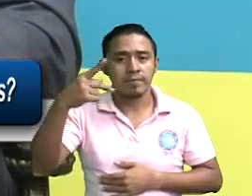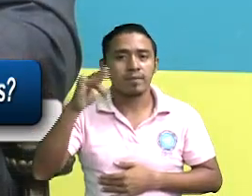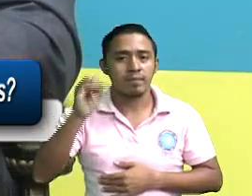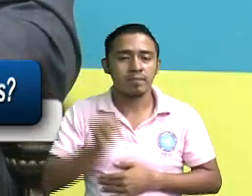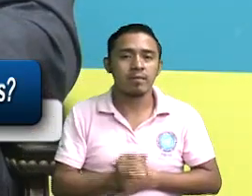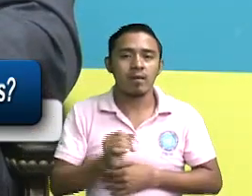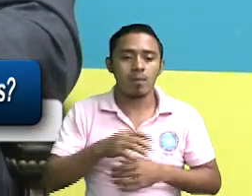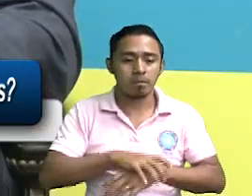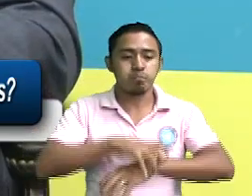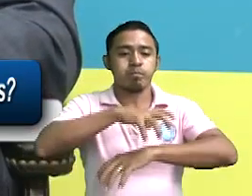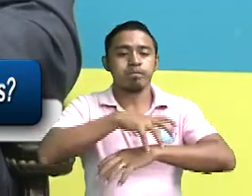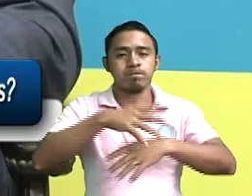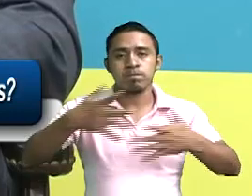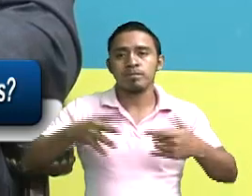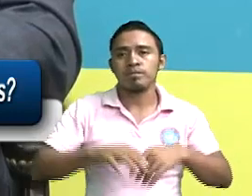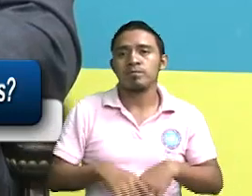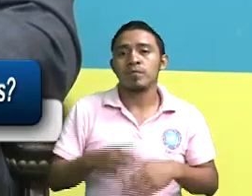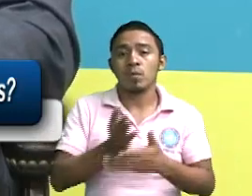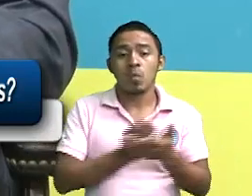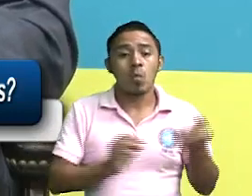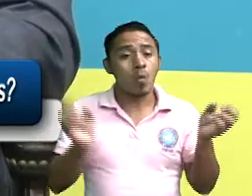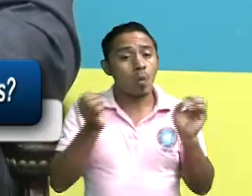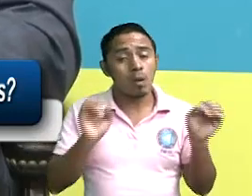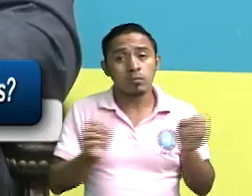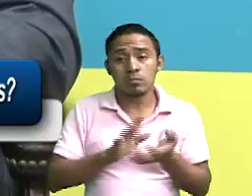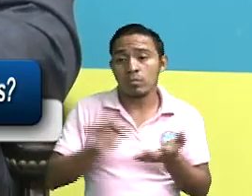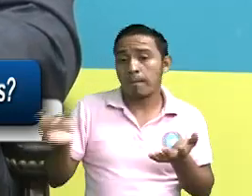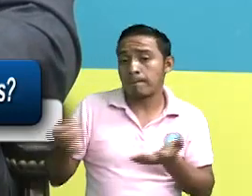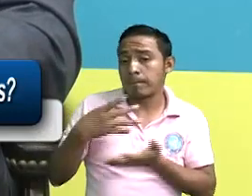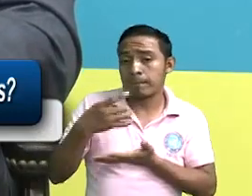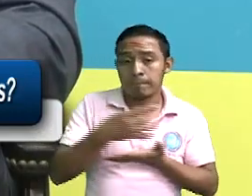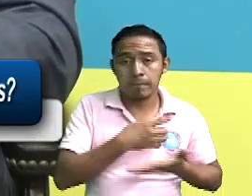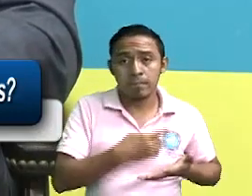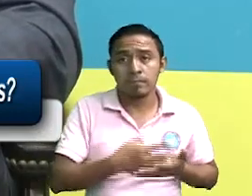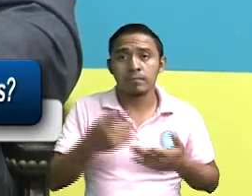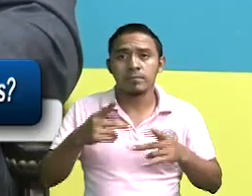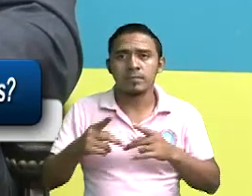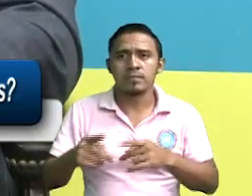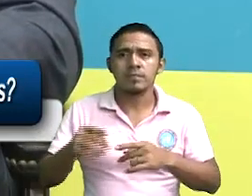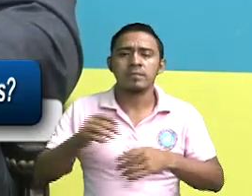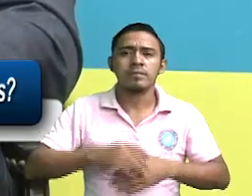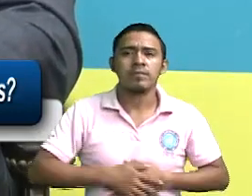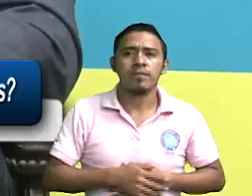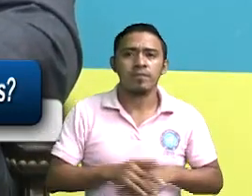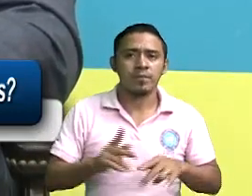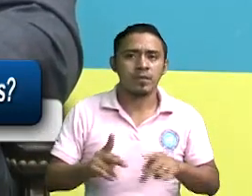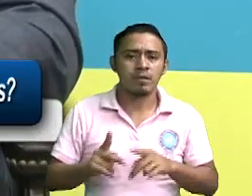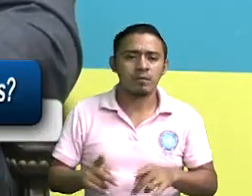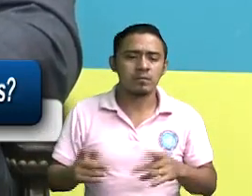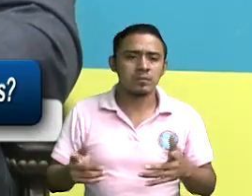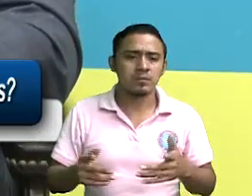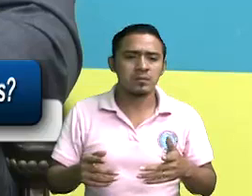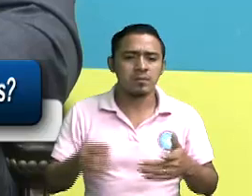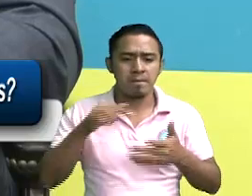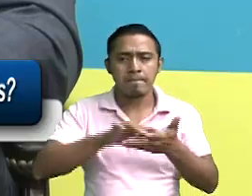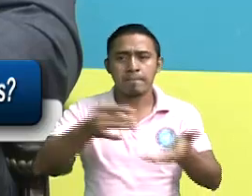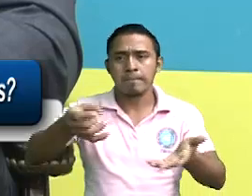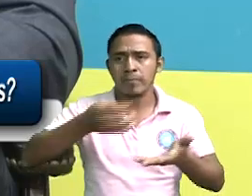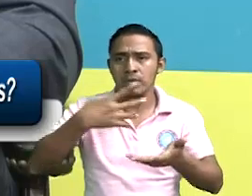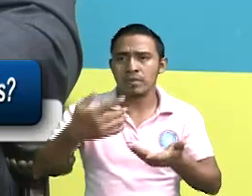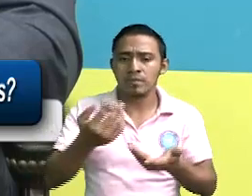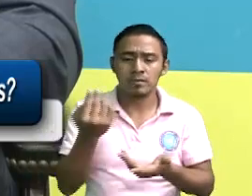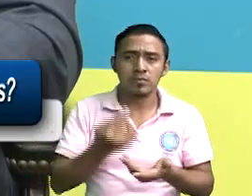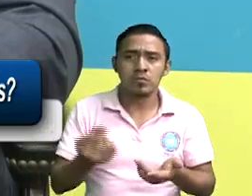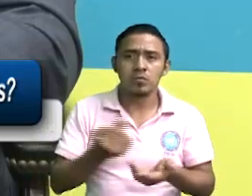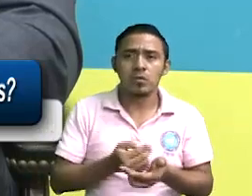E inclusive pacientes con uso de algunos fármacos, como bien es conocido, las estatinas, estos medicamentos que se utilizan